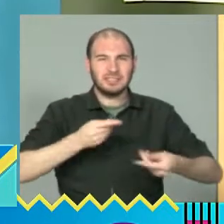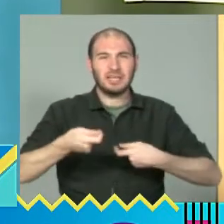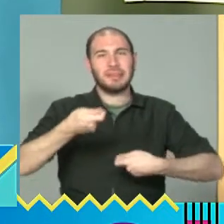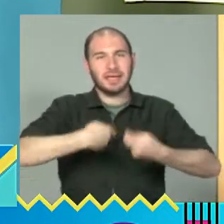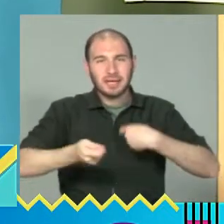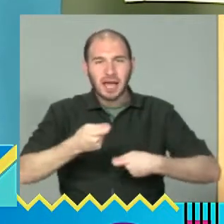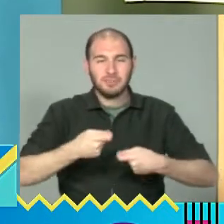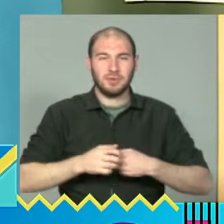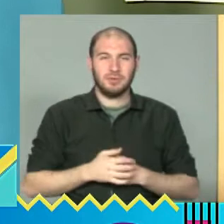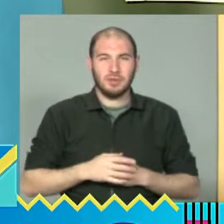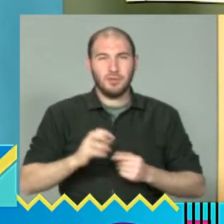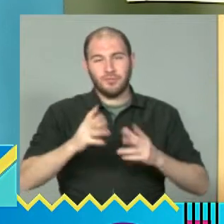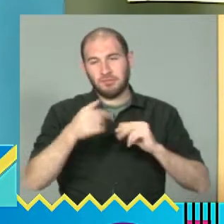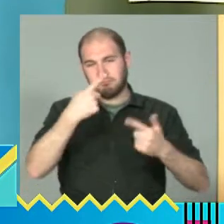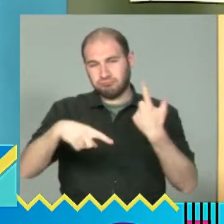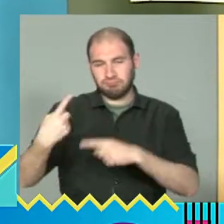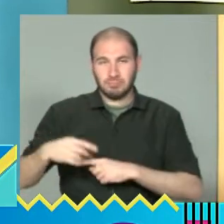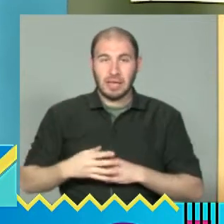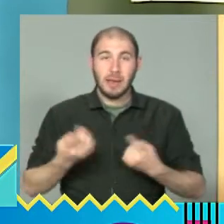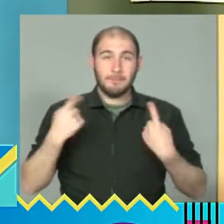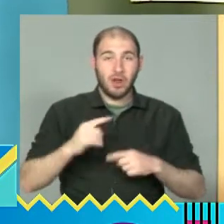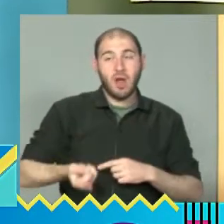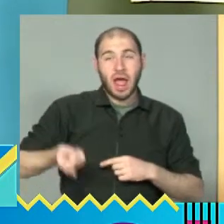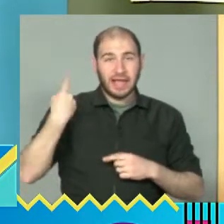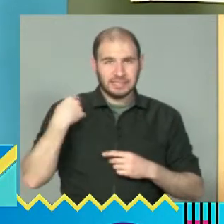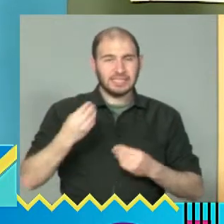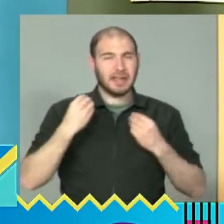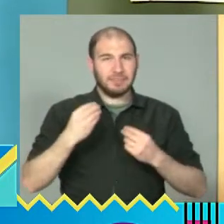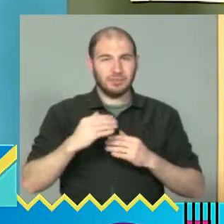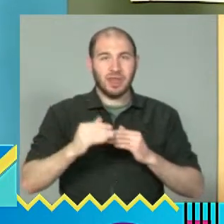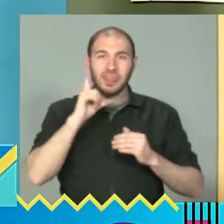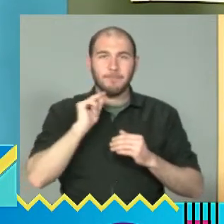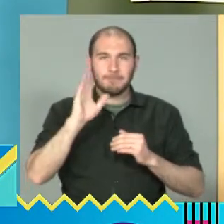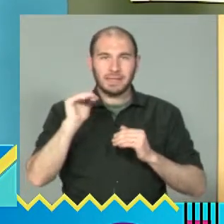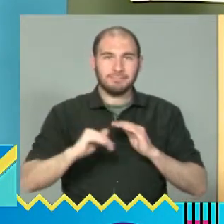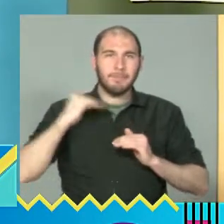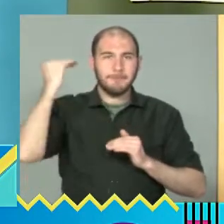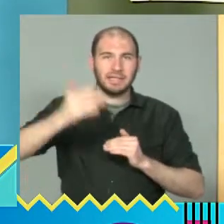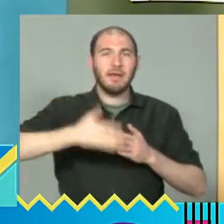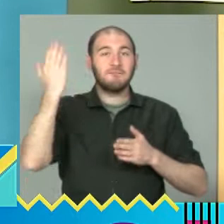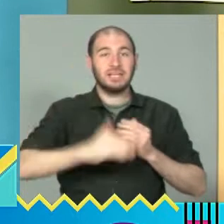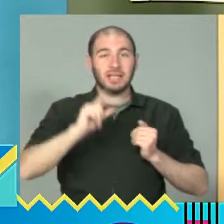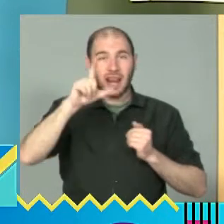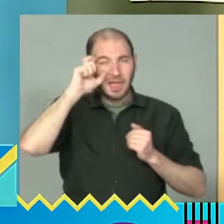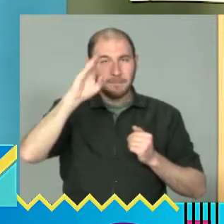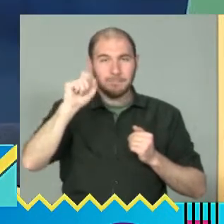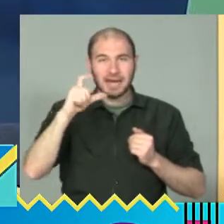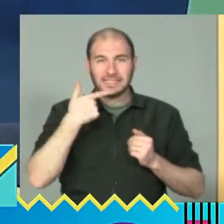cambiaria. Bueno, se habla de distintas formas. Pero ayer lo que sí sucedió fue ese supermartes, es decir, se vencían las Levax.